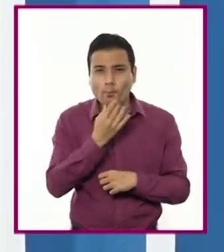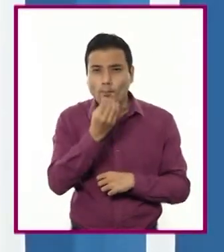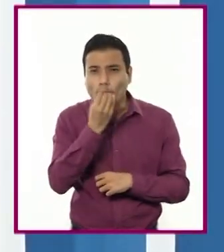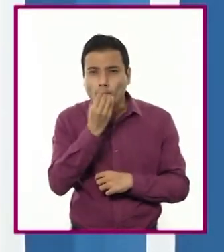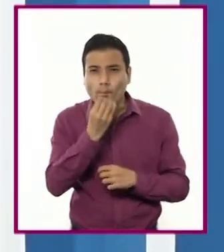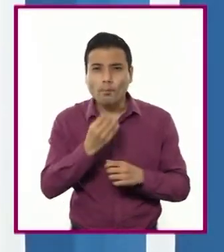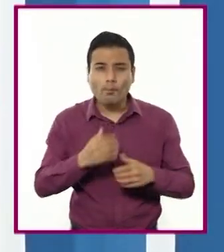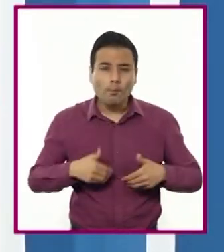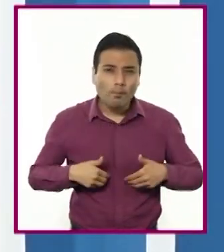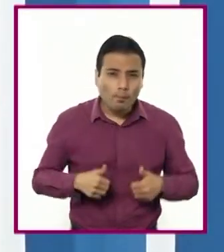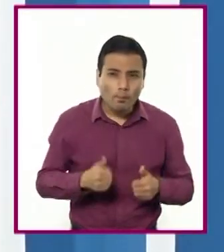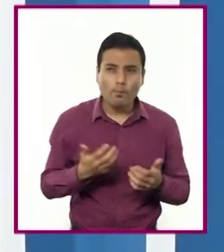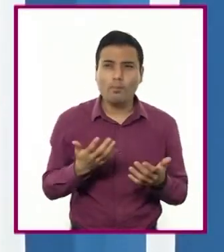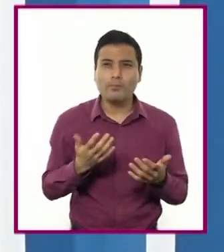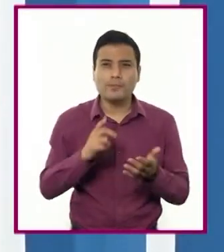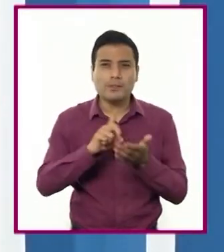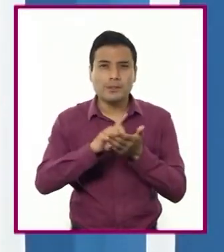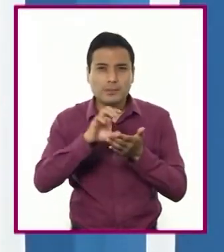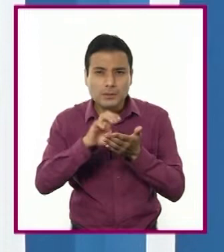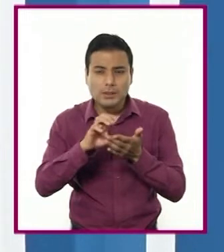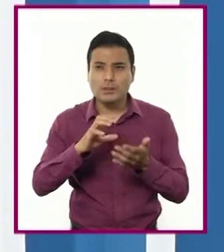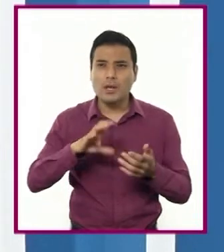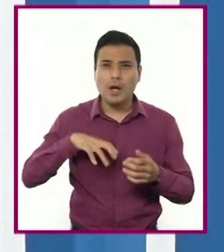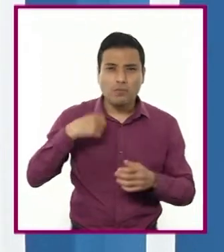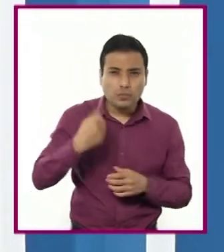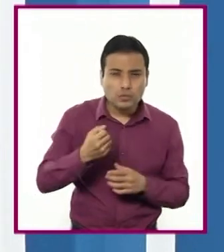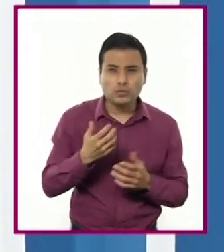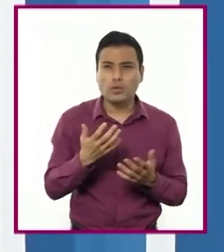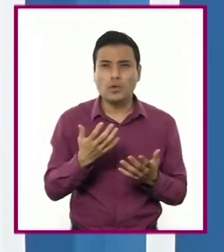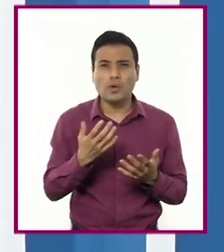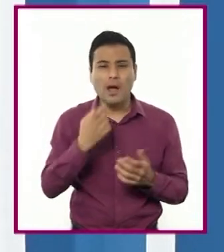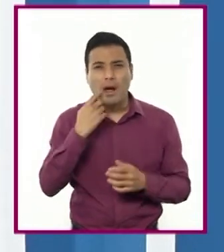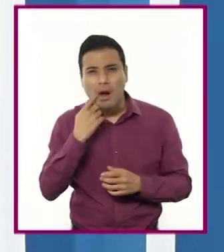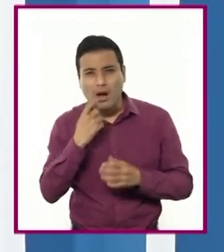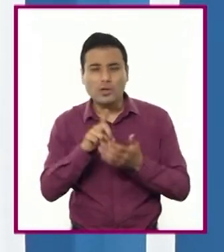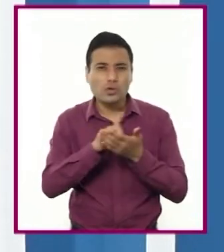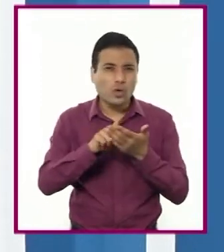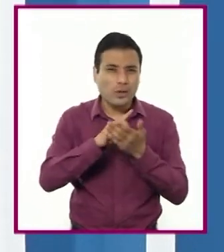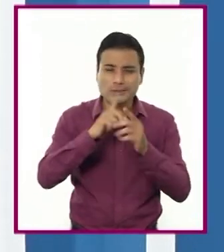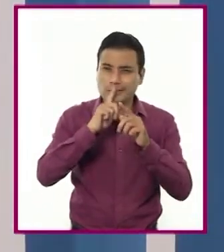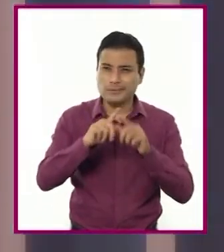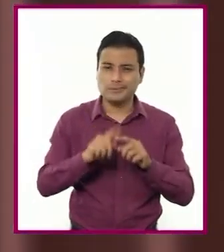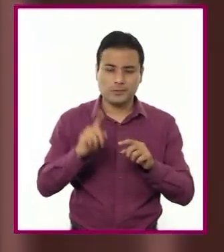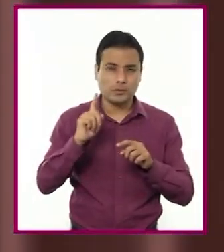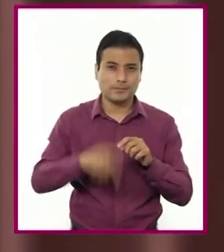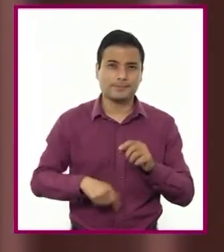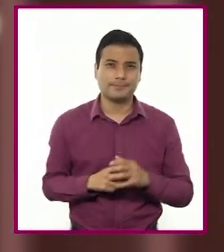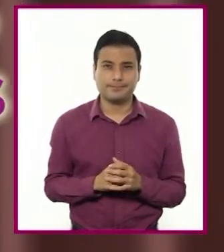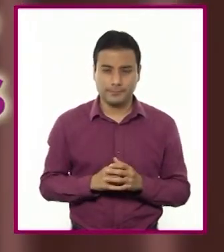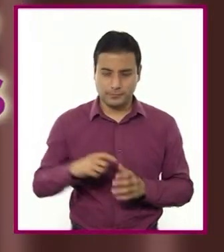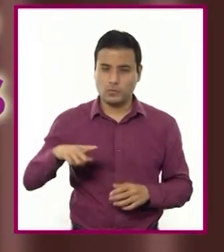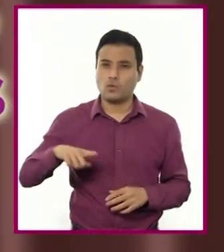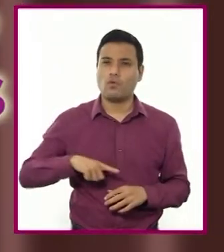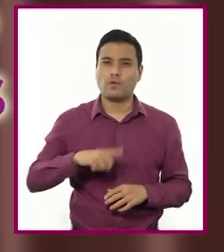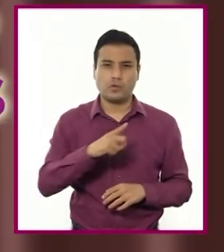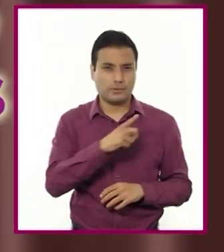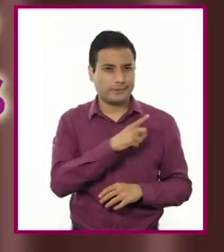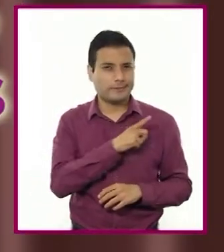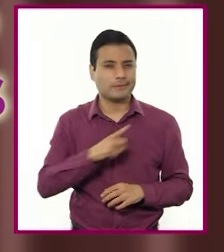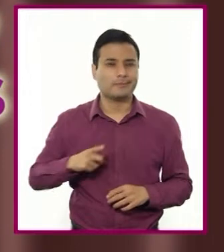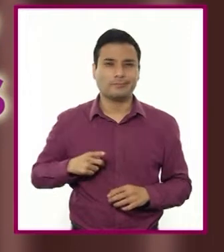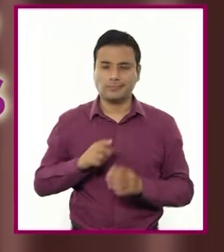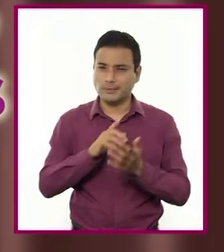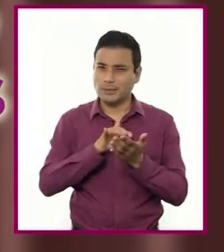obesidad, discapacidad, así como abuso de sustancias o adicciones. En suma, proveer mecanismos que procuren en